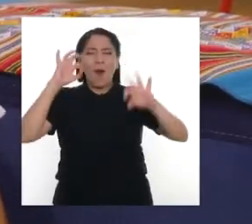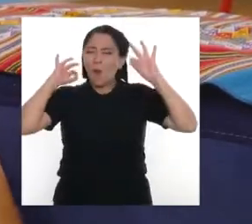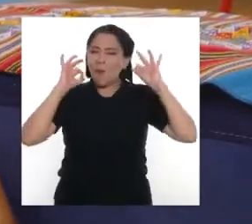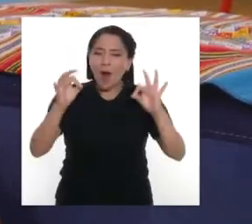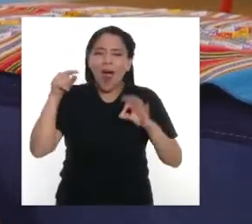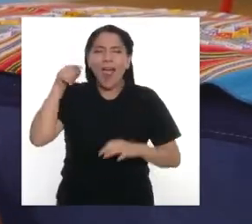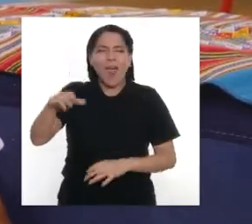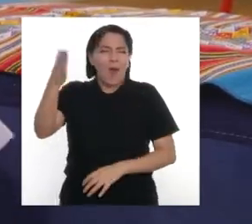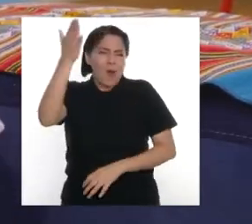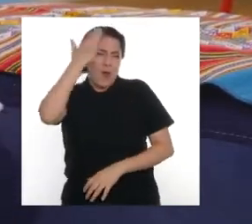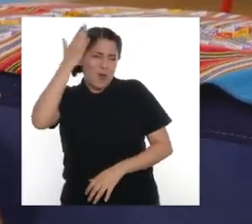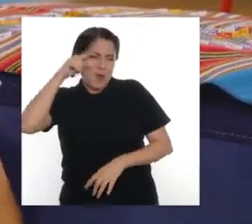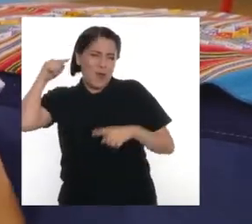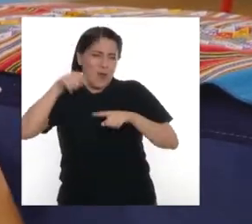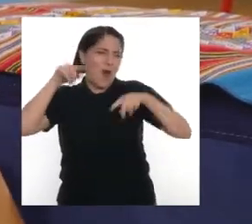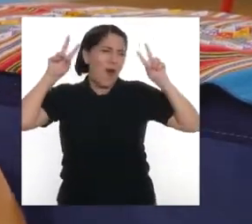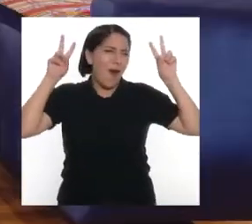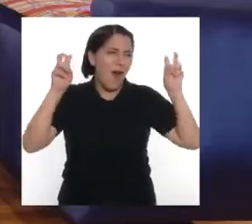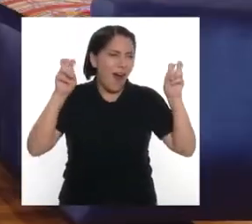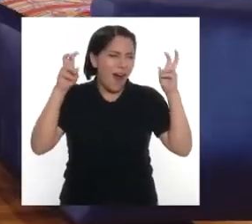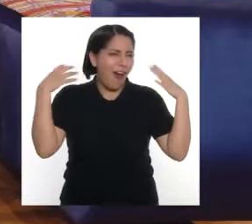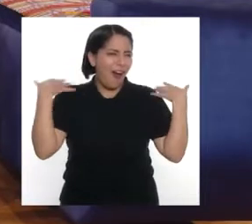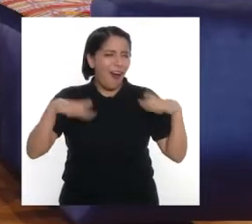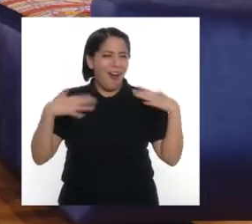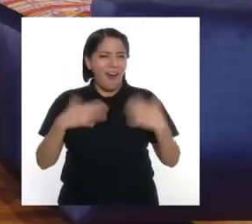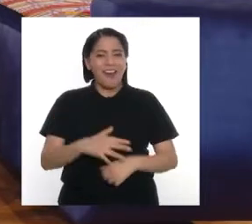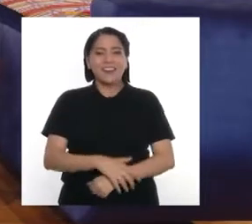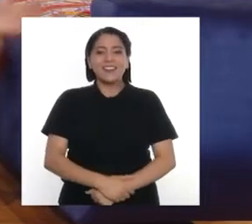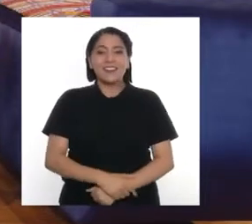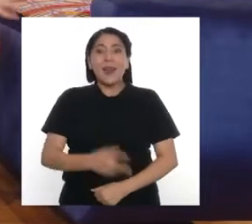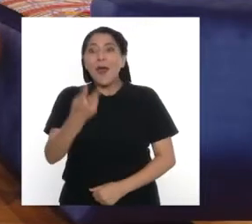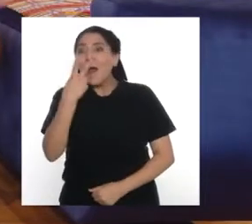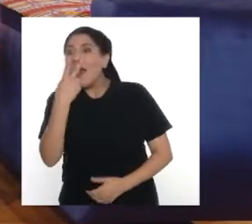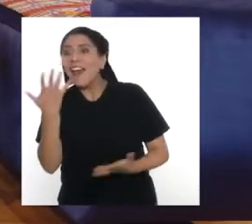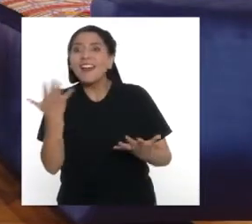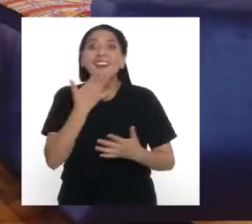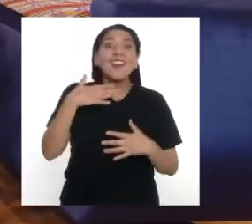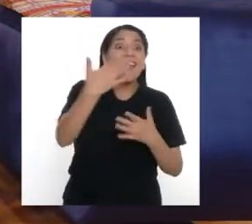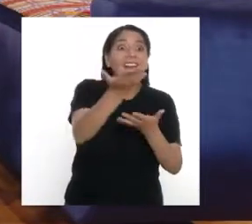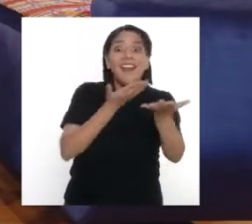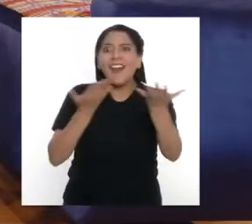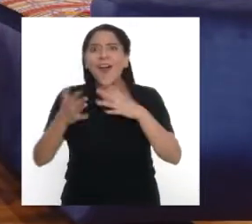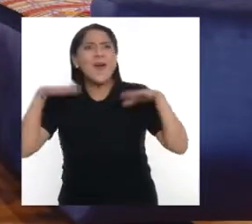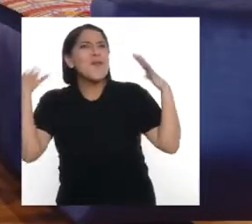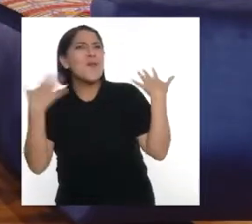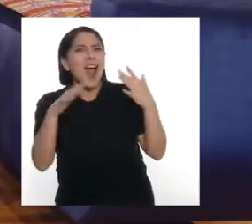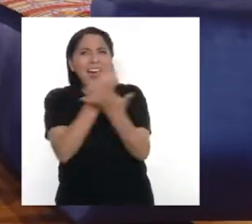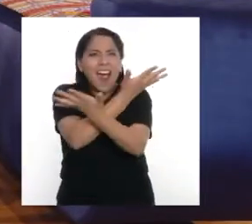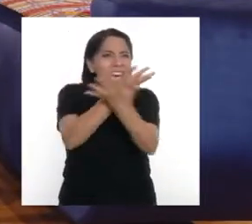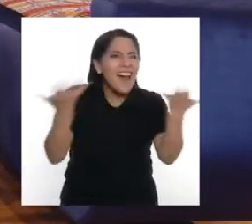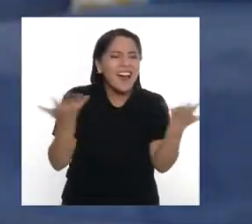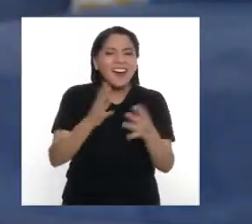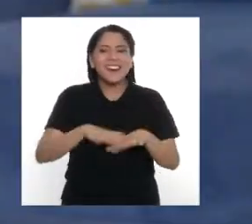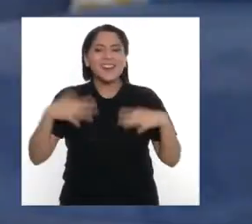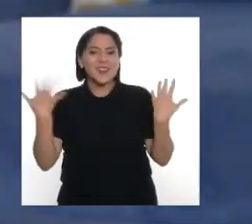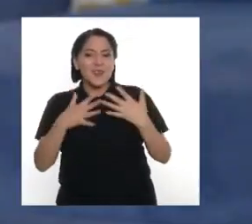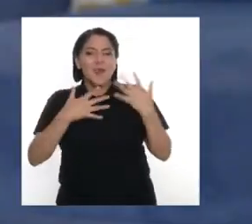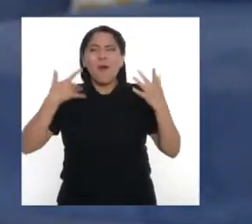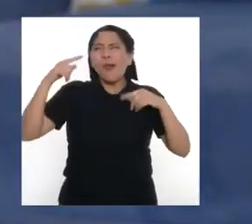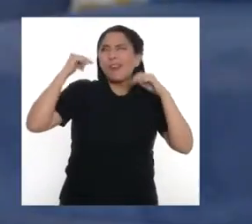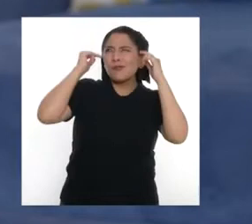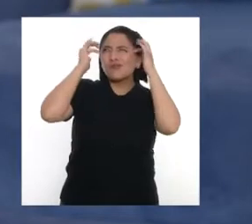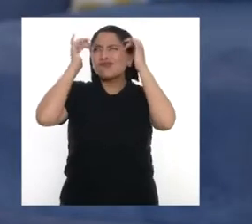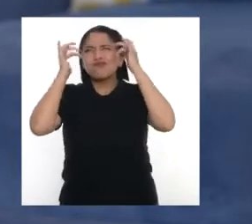idea! Ella sabe mucho de este tema. ¡Mira quiénes llegaron! ¡Qué bueno que estén aquí! Hemos